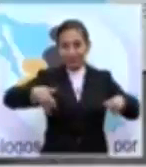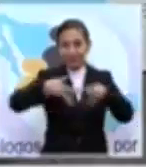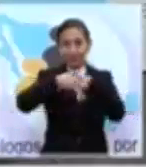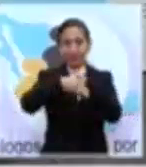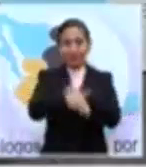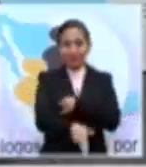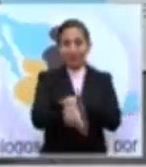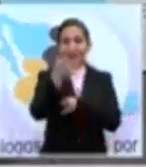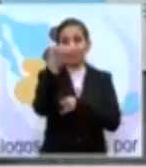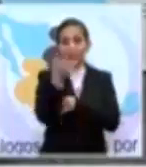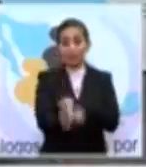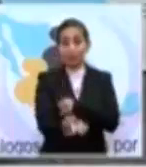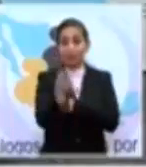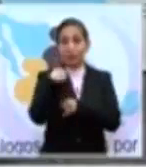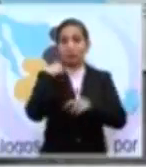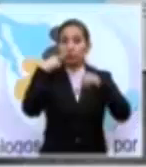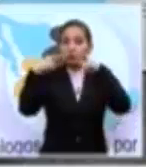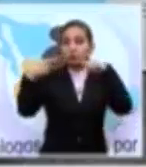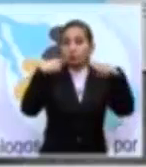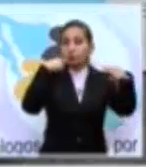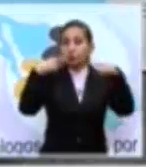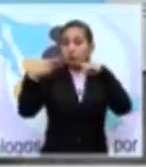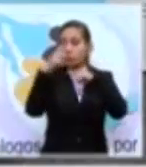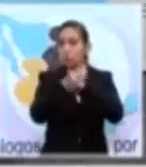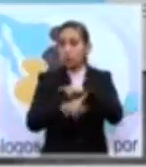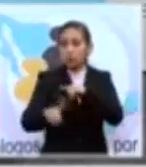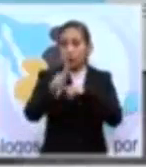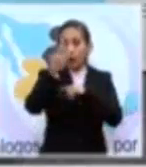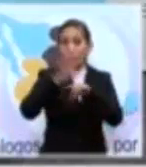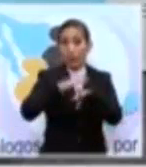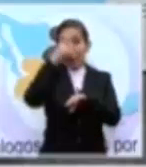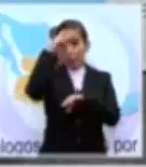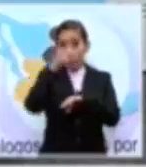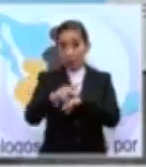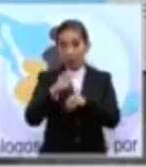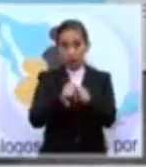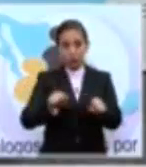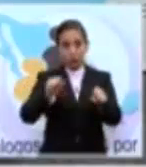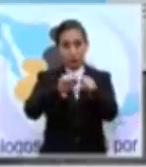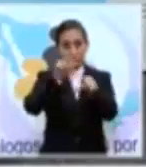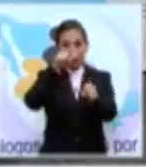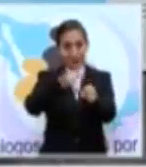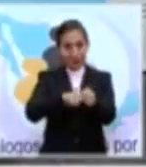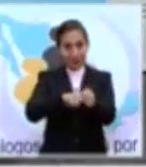inauguración de estos diálogos públicos por un México social.